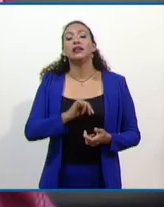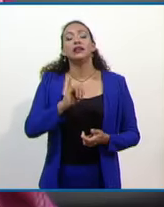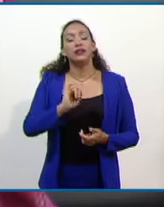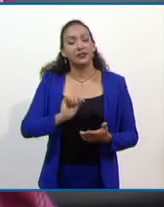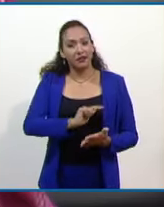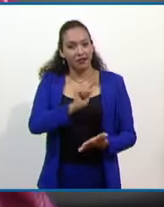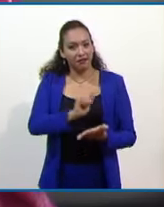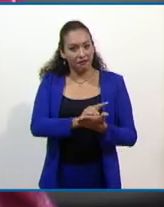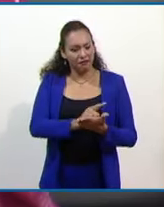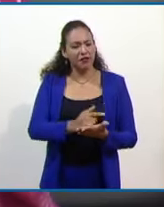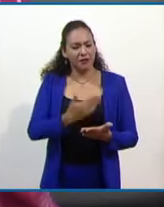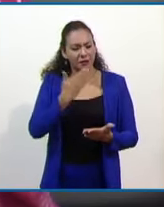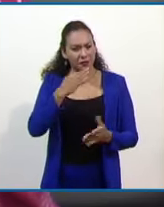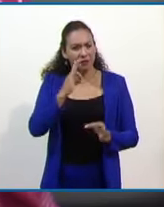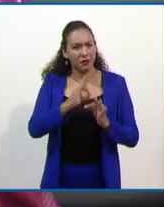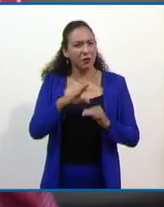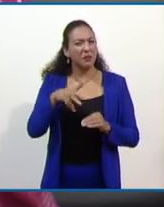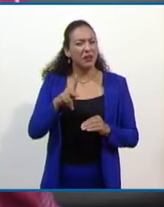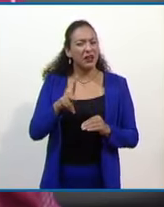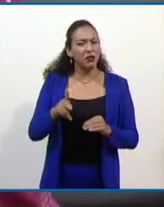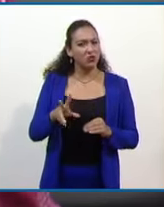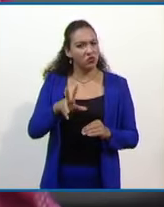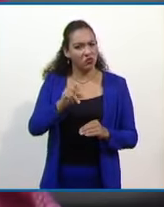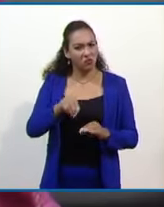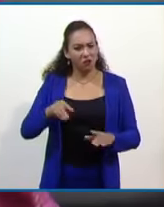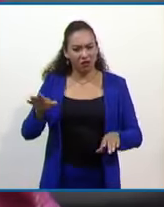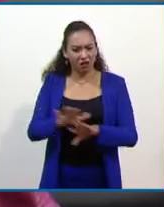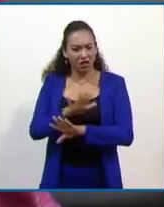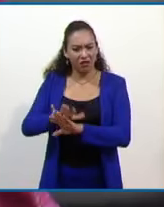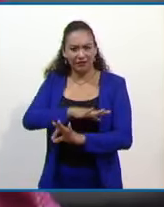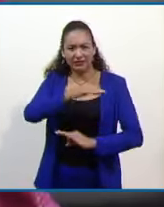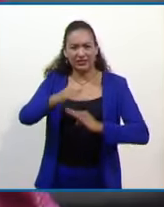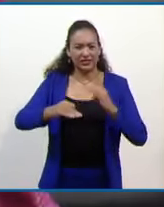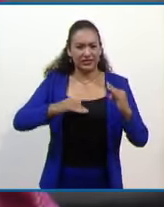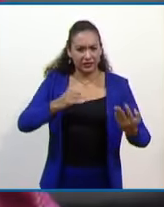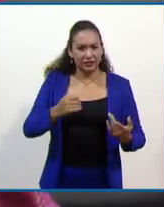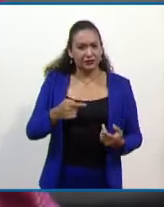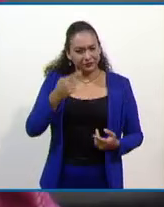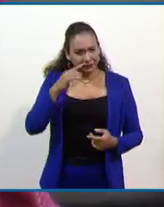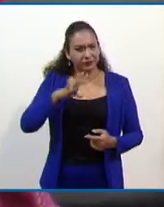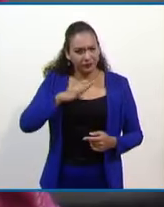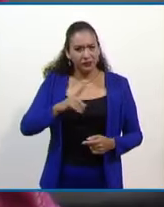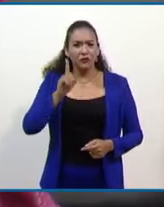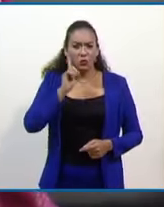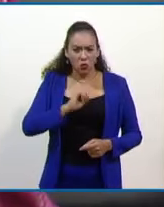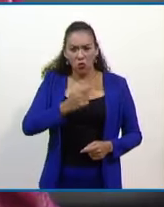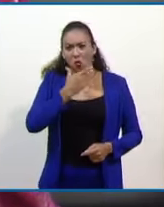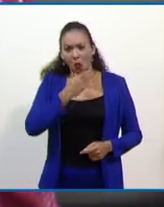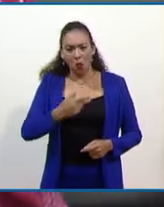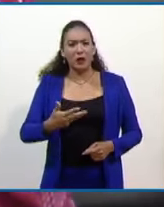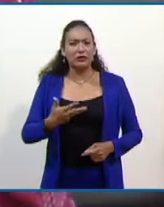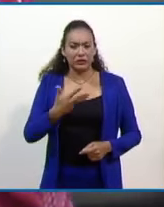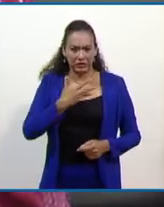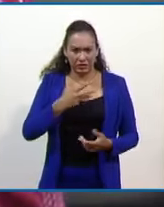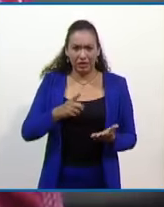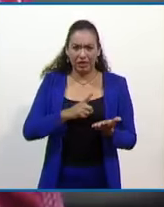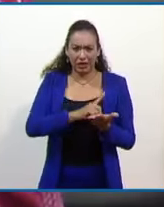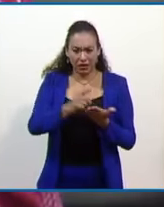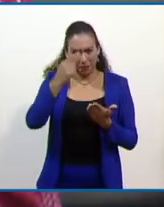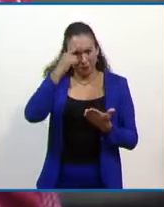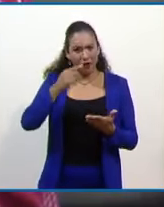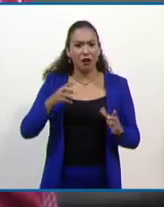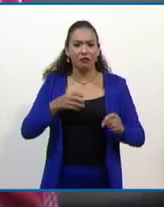de justicia para las y los mexicanos que sí tenemos derecho a obtener justicia